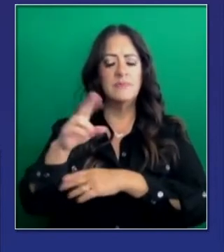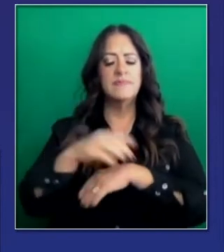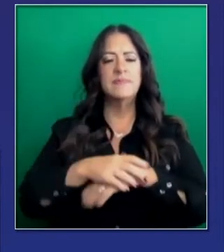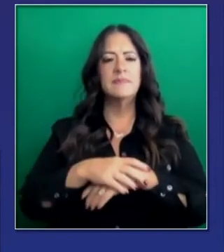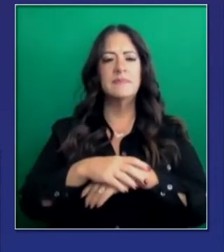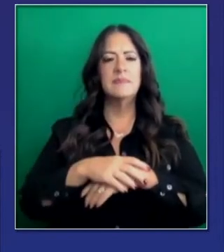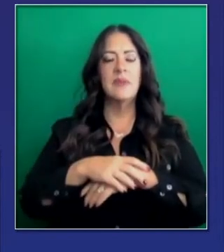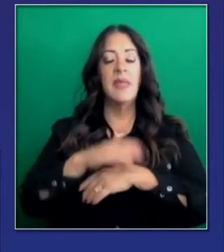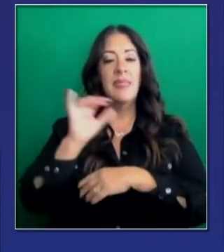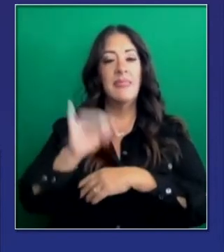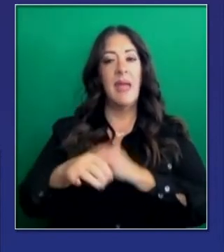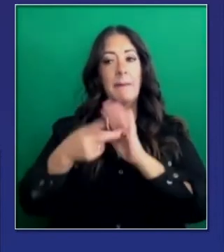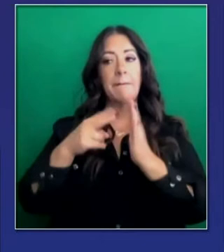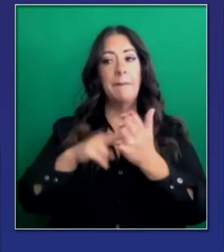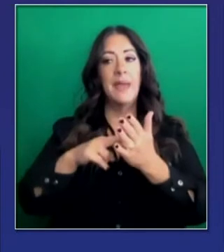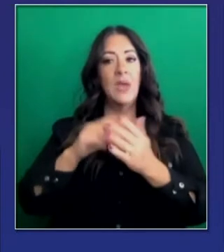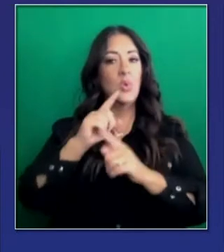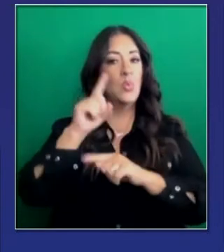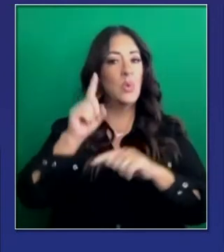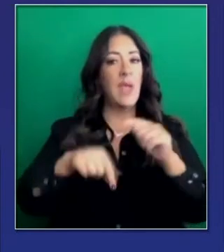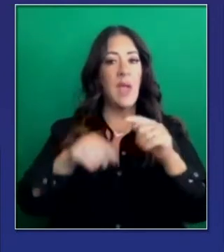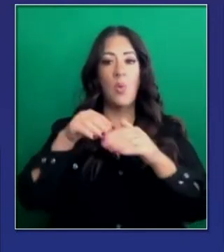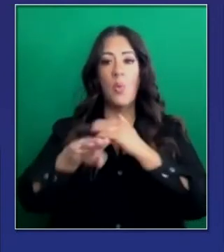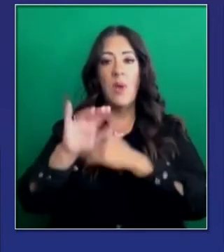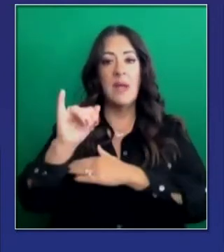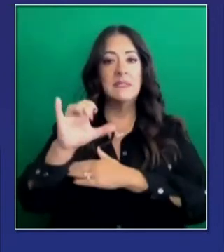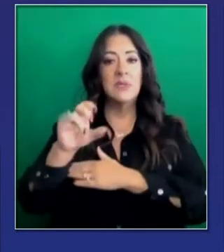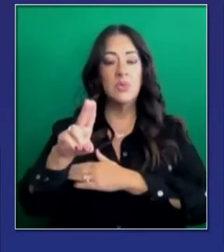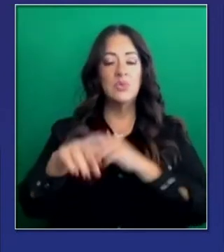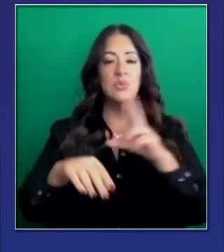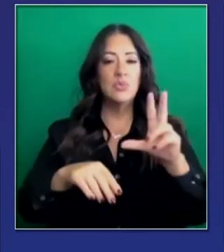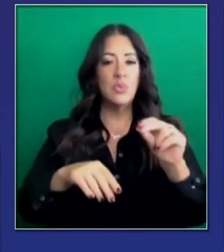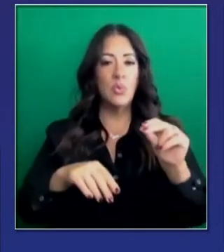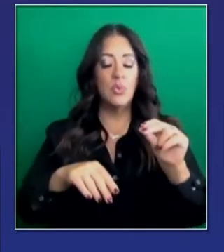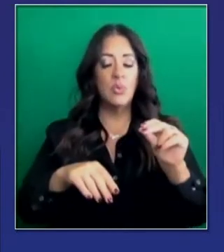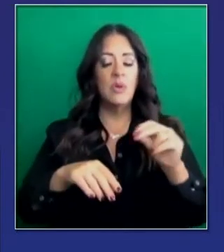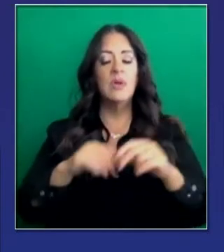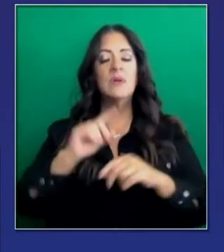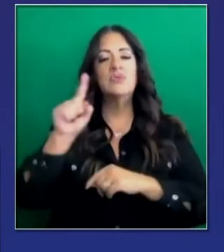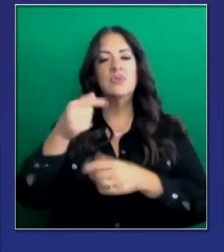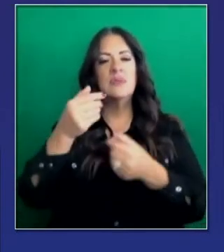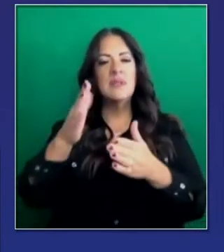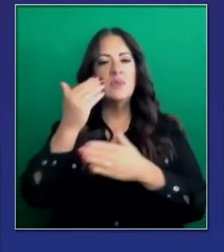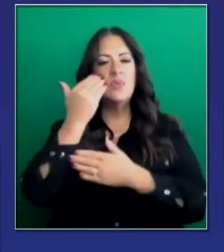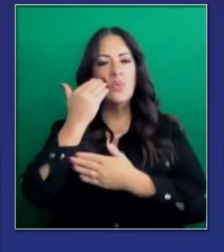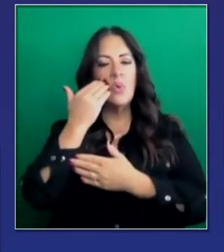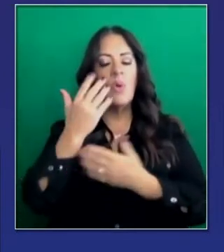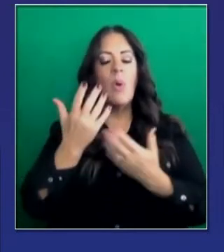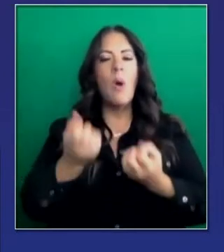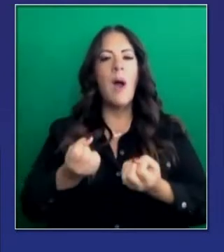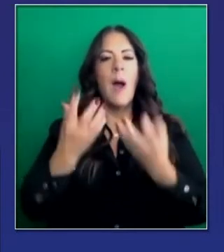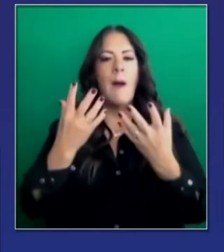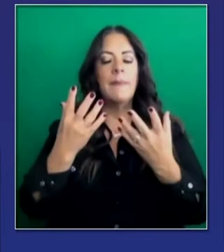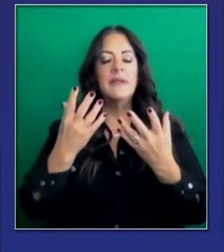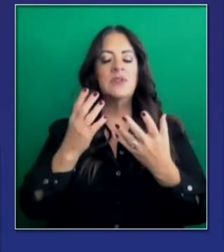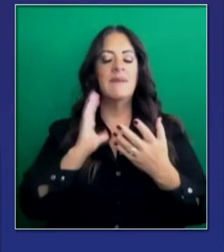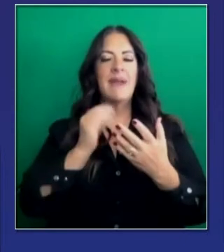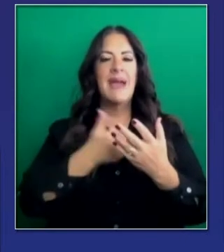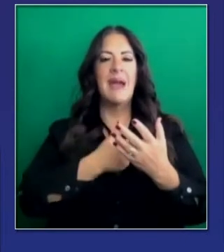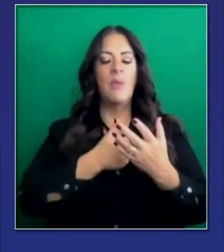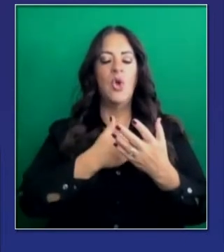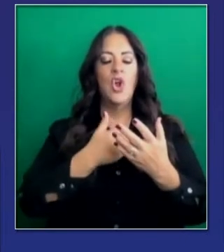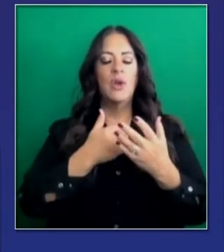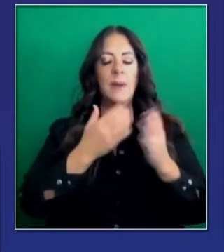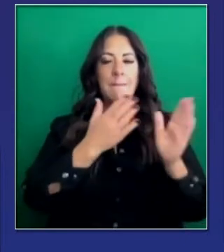tiene acceso al cuidado intensivo todo lo contrario significa que estamos ahora en la fase de aumento de pico en